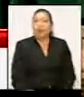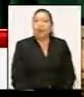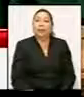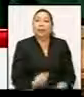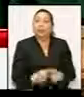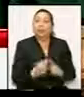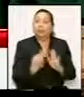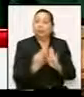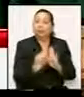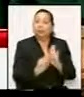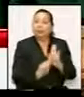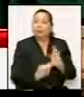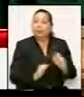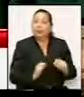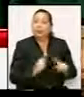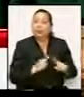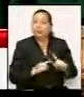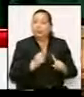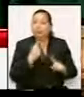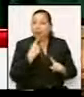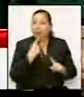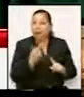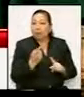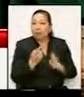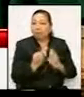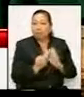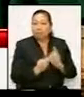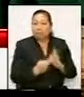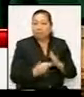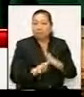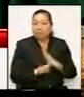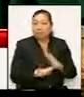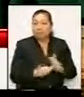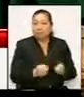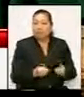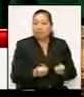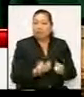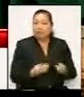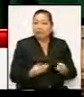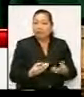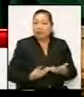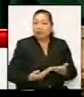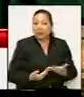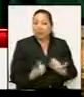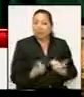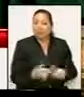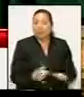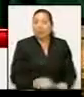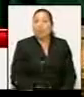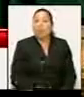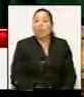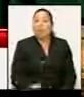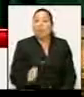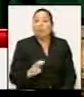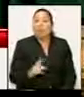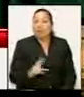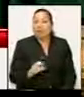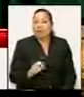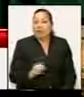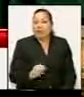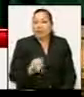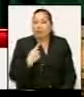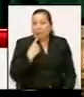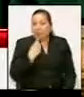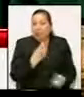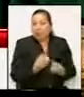serie de reglamentos, ya algunos se han mencionado, por ejemplo, el reglamento sanitario de material genético, que ya SENASA ha indicado que